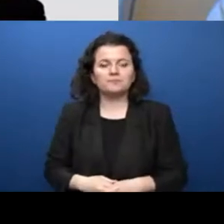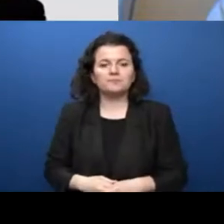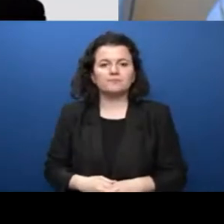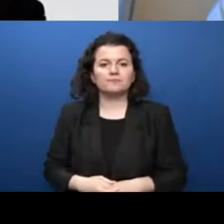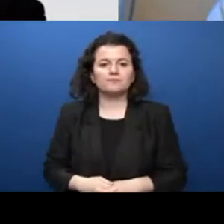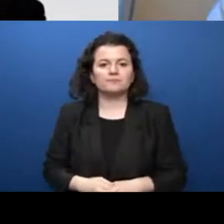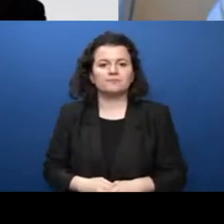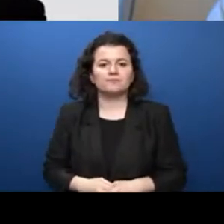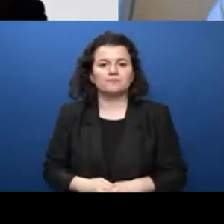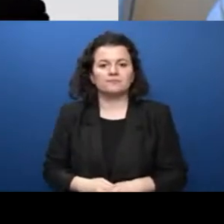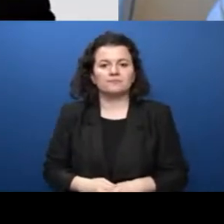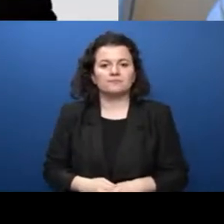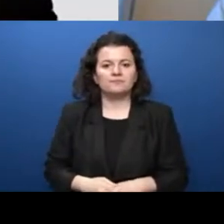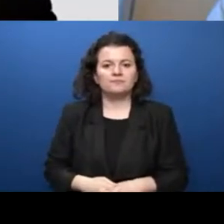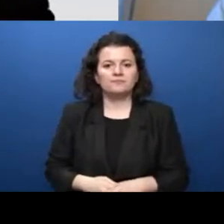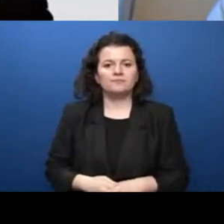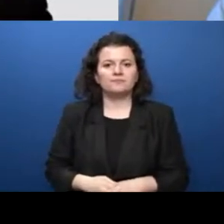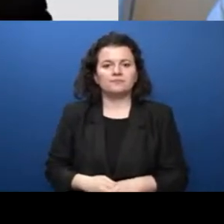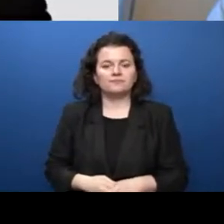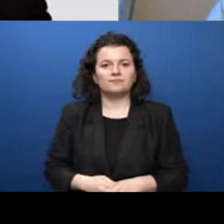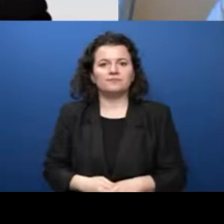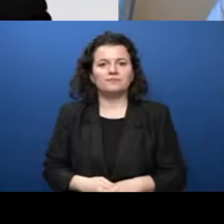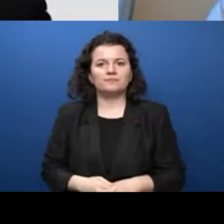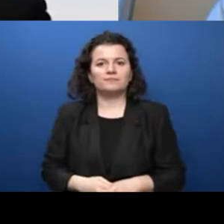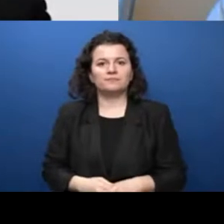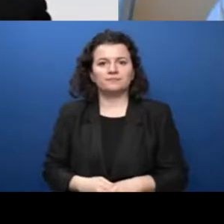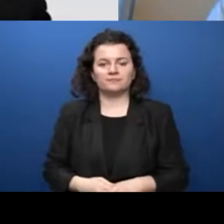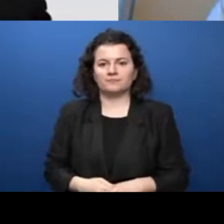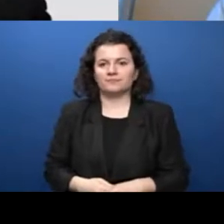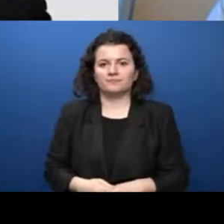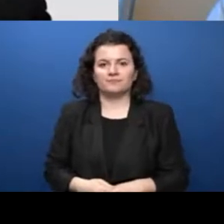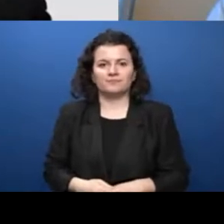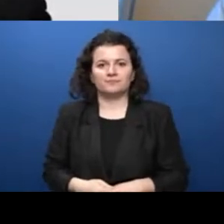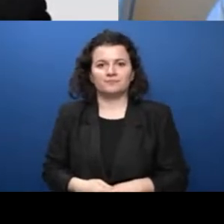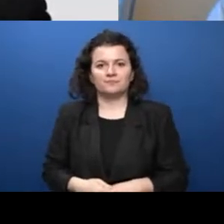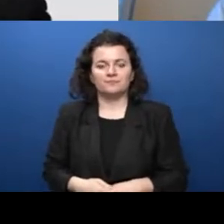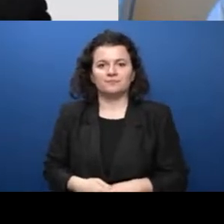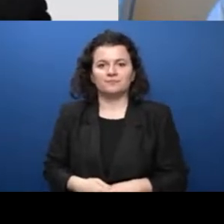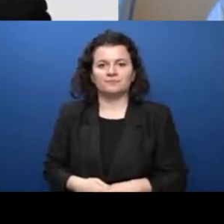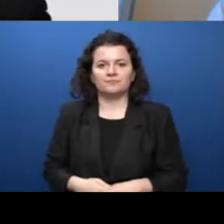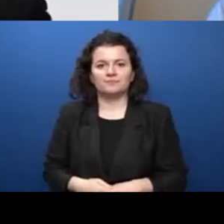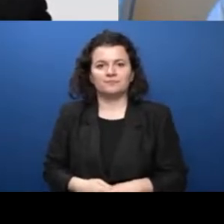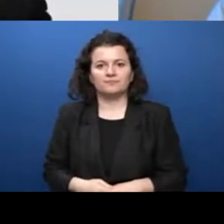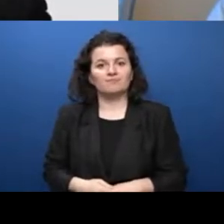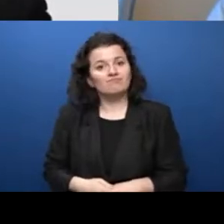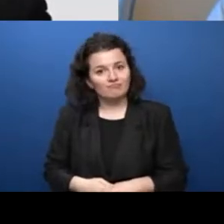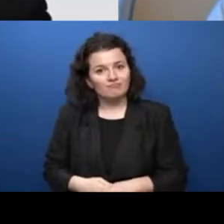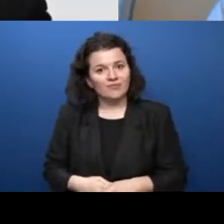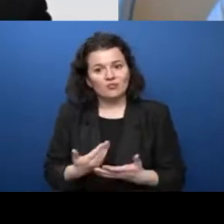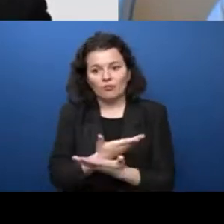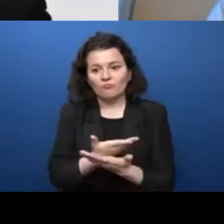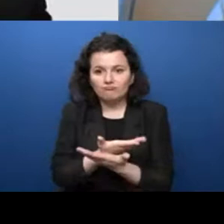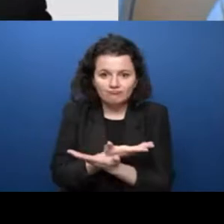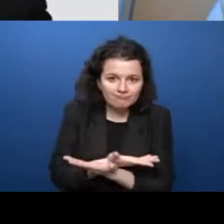originarias de las comunidades rurales e indígenas. And we also need to encourage more training and capacity